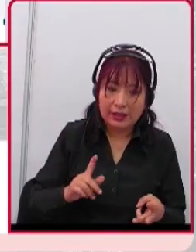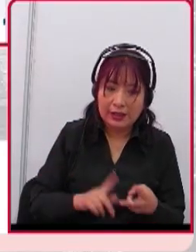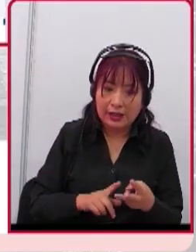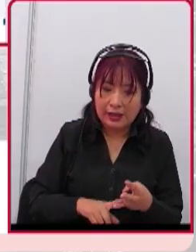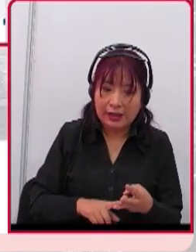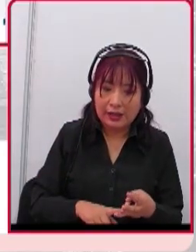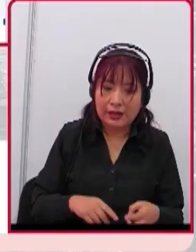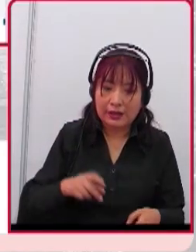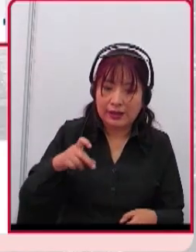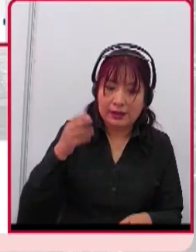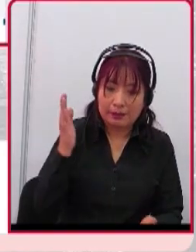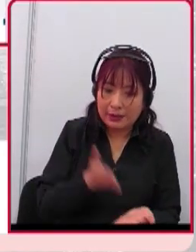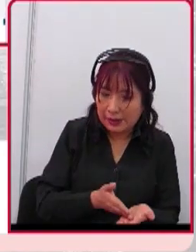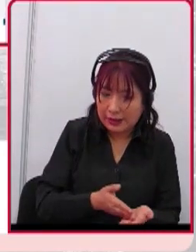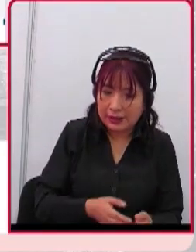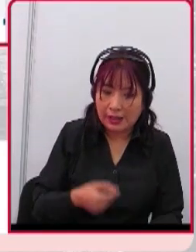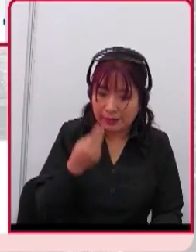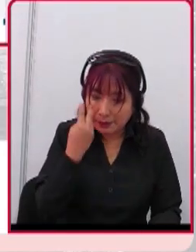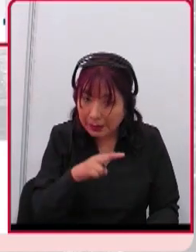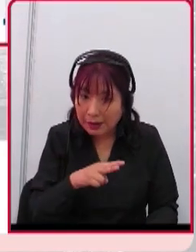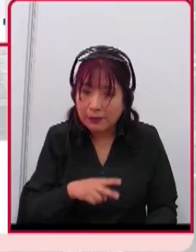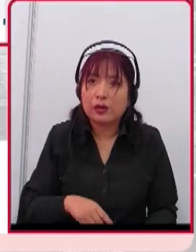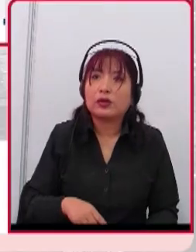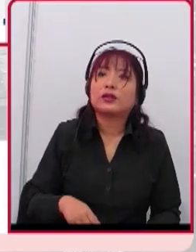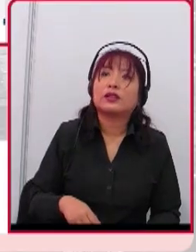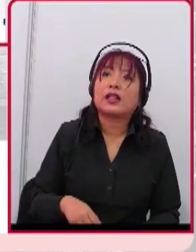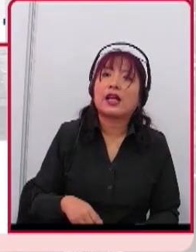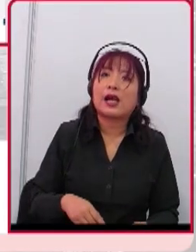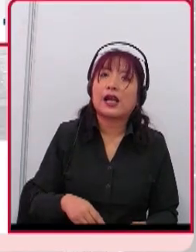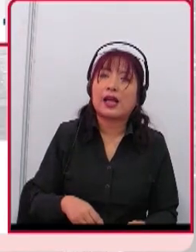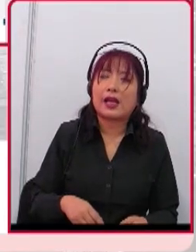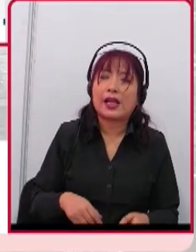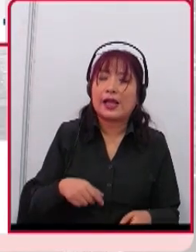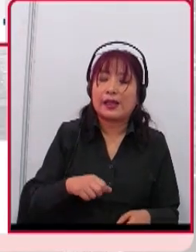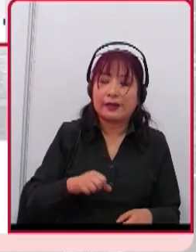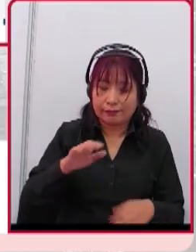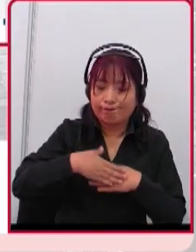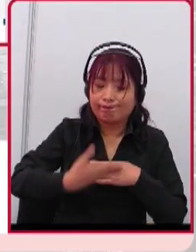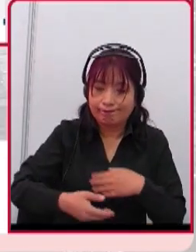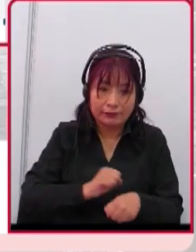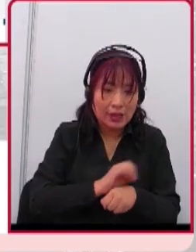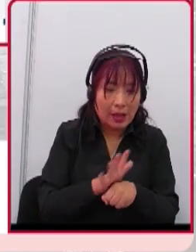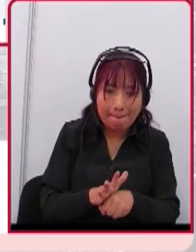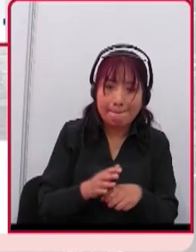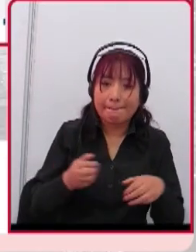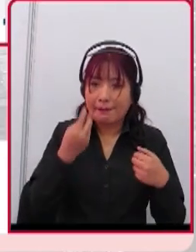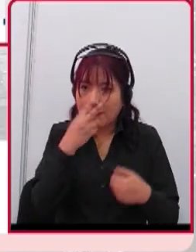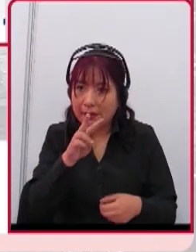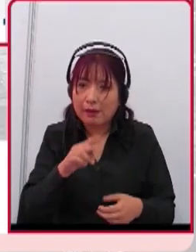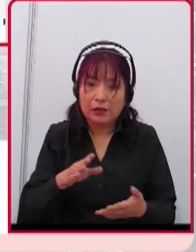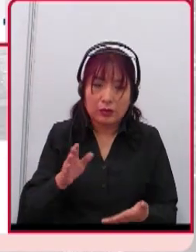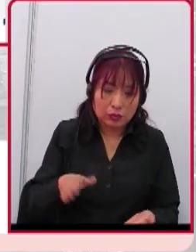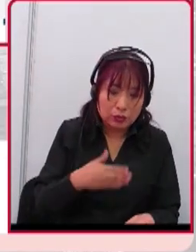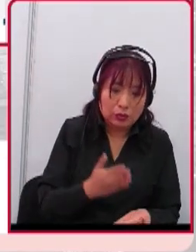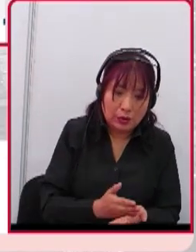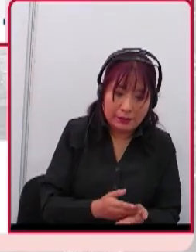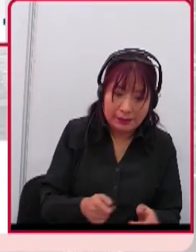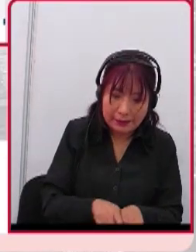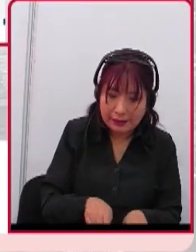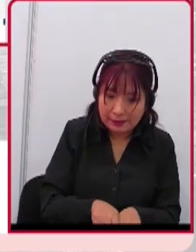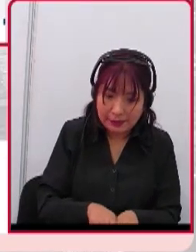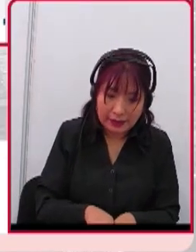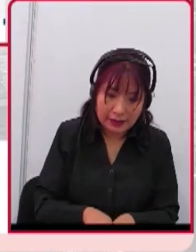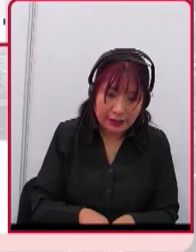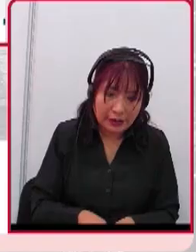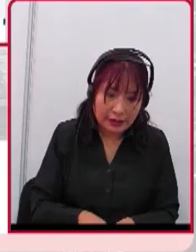2020, podemos ver un aumento no solamente en la producción, sino también en lo que viene a ser la recaudación fiscal. Es por eso que se